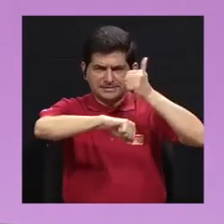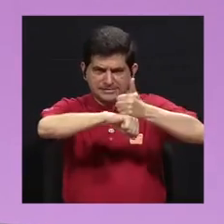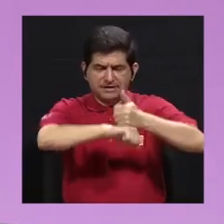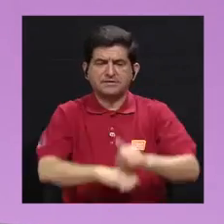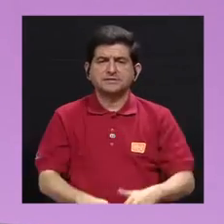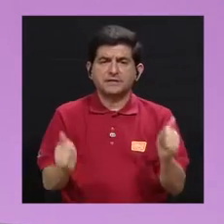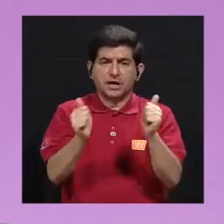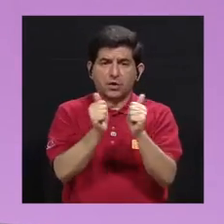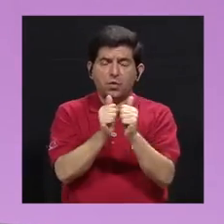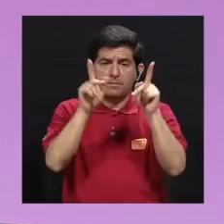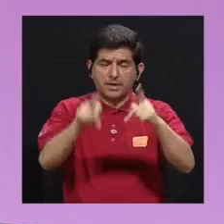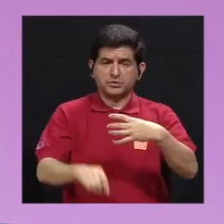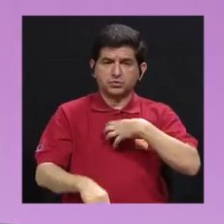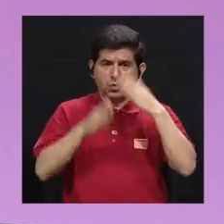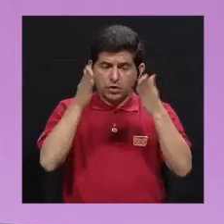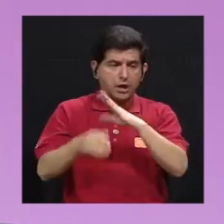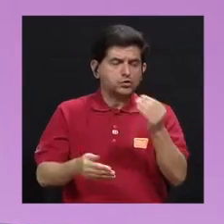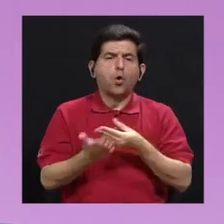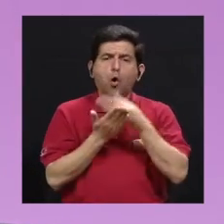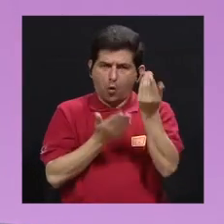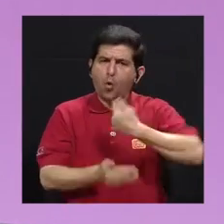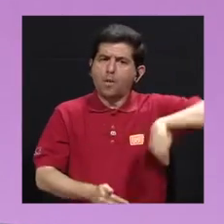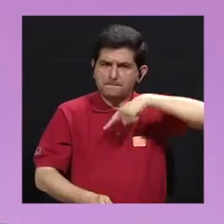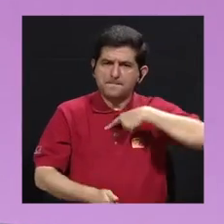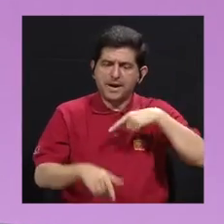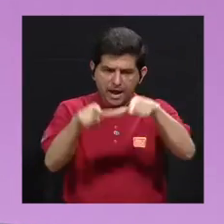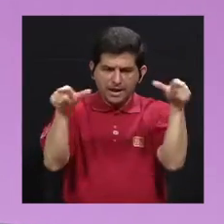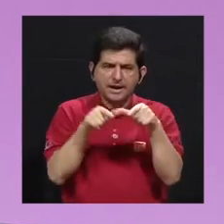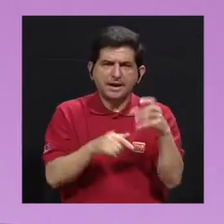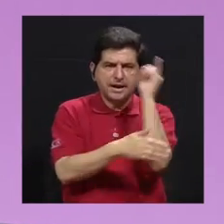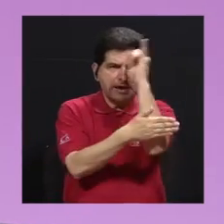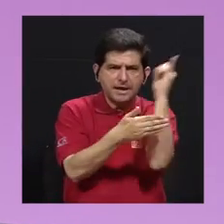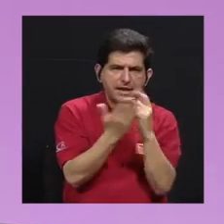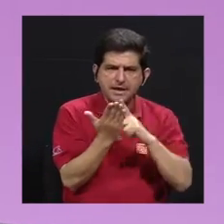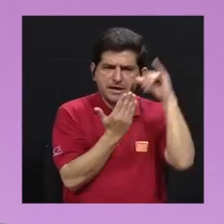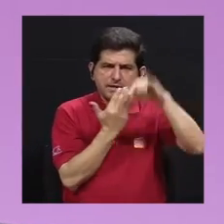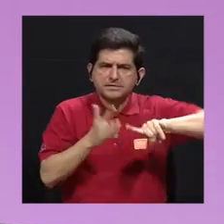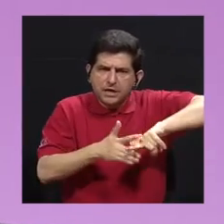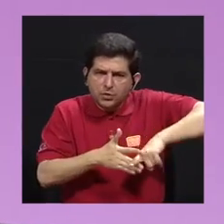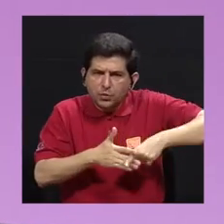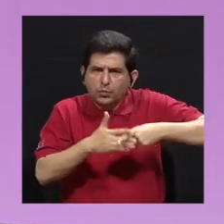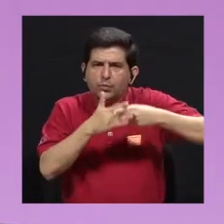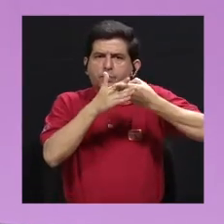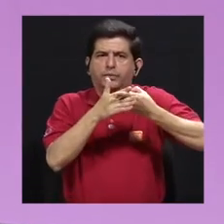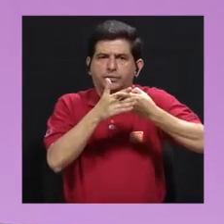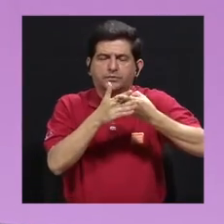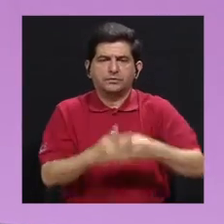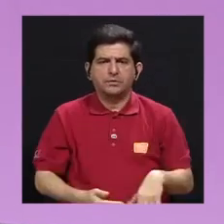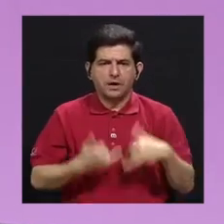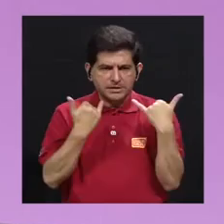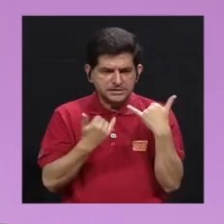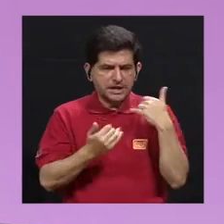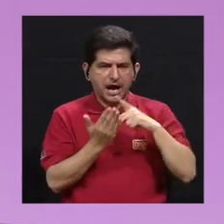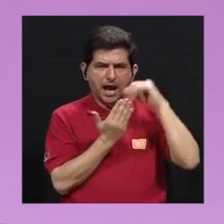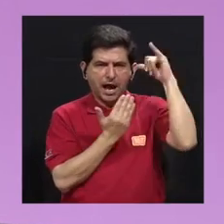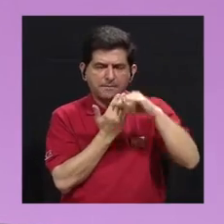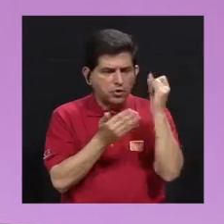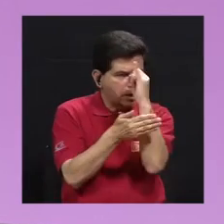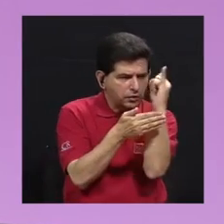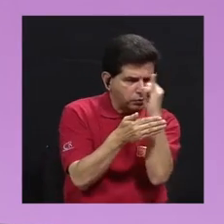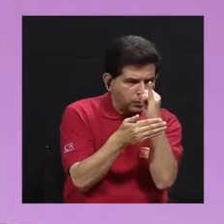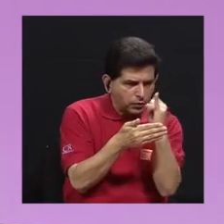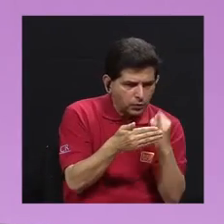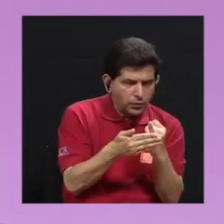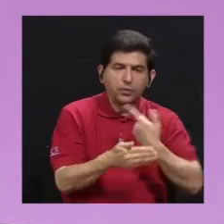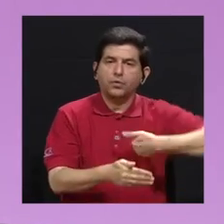con propietarios o adquirimos el terreno y se empieza a diseñar el proyecto entonces conforme el proyecto se